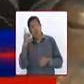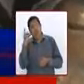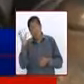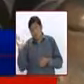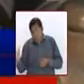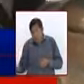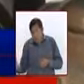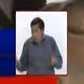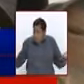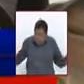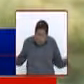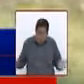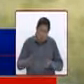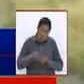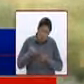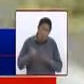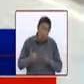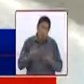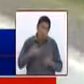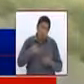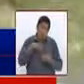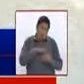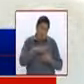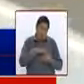pesos. Bueno, para mí es bienvenido.